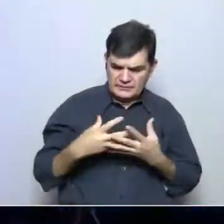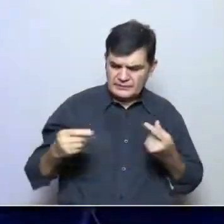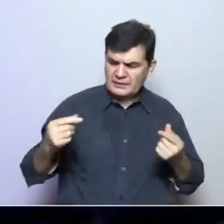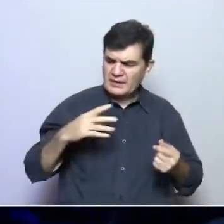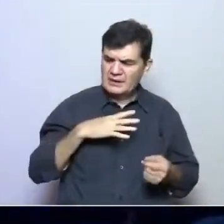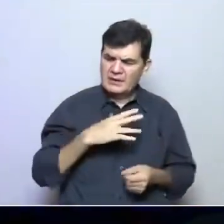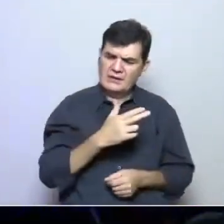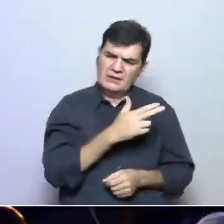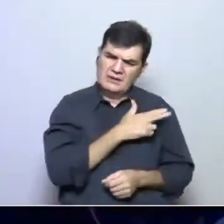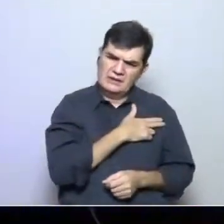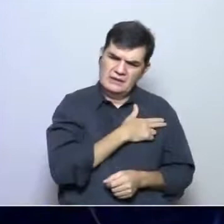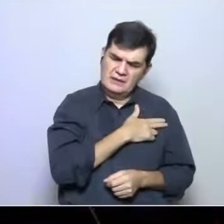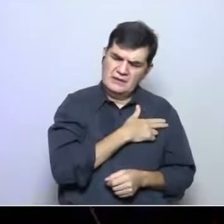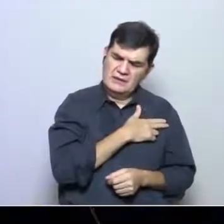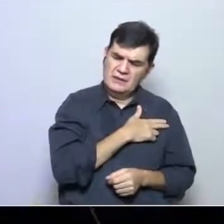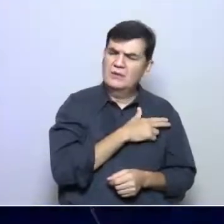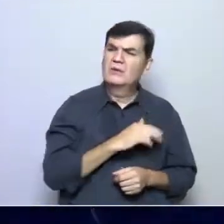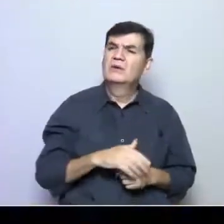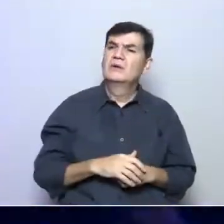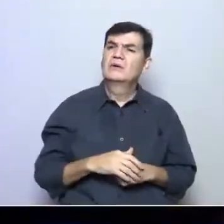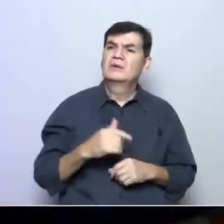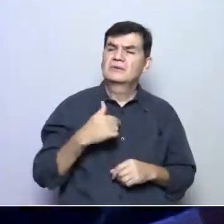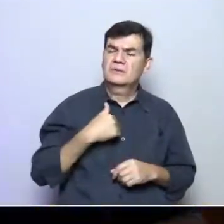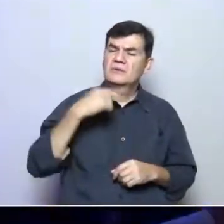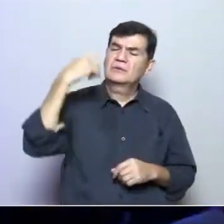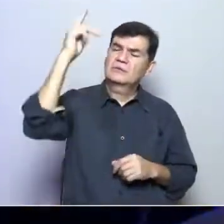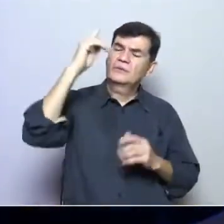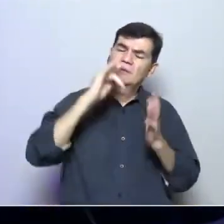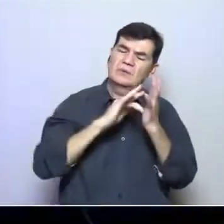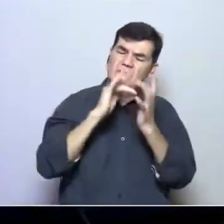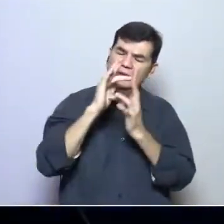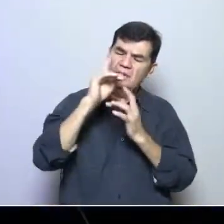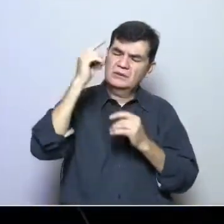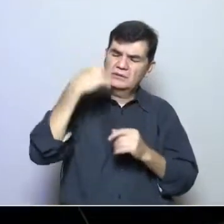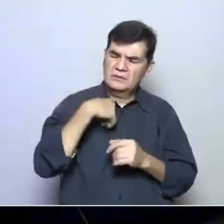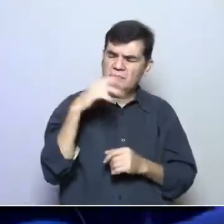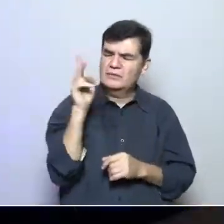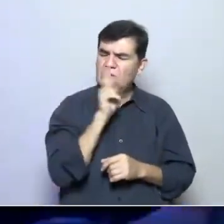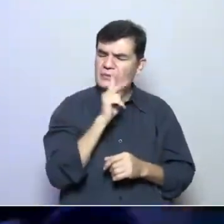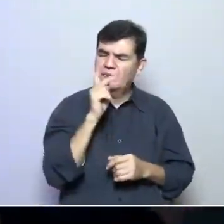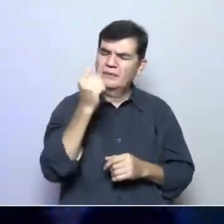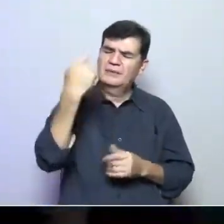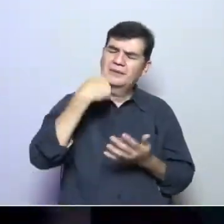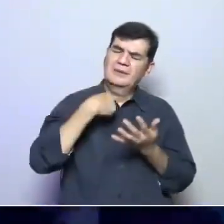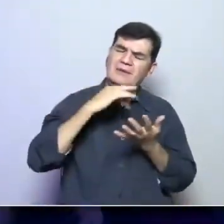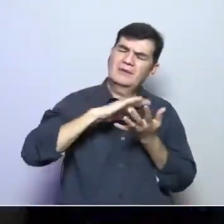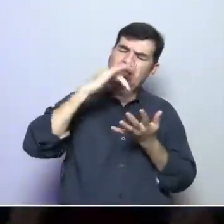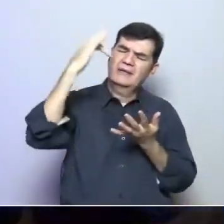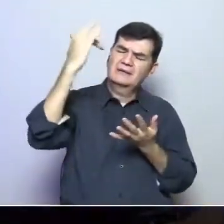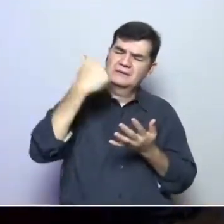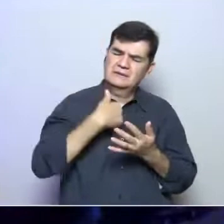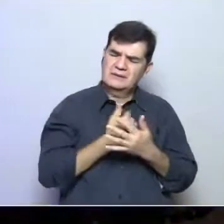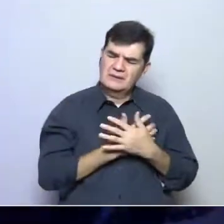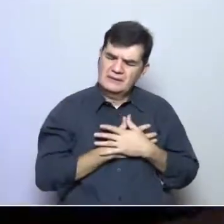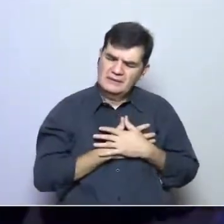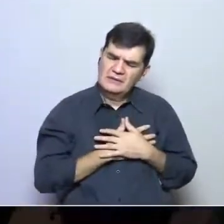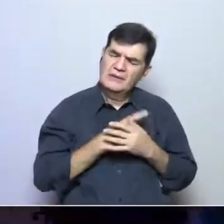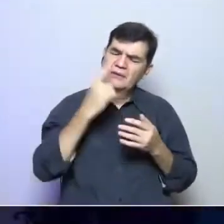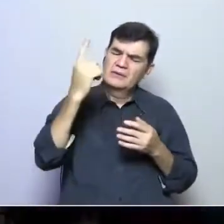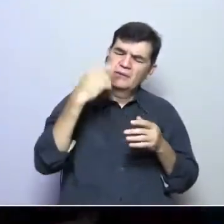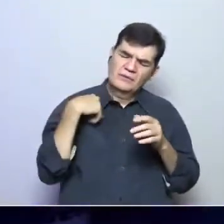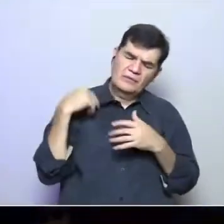sanaste estando herido. Jesús, por tu amor yo respiro.